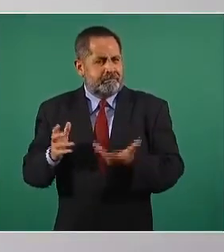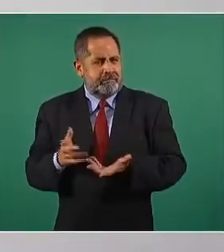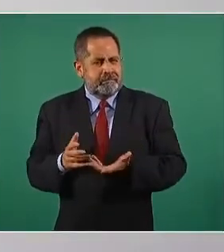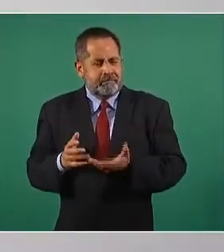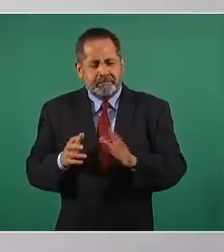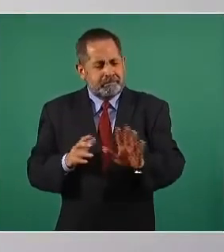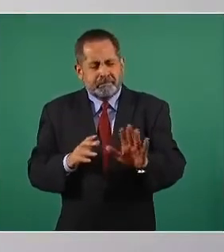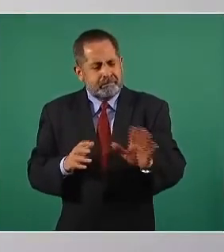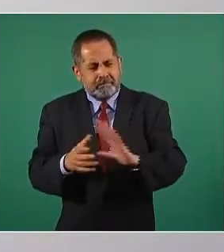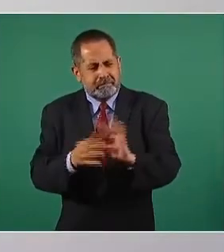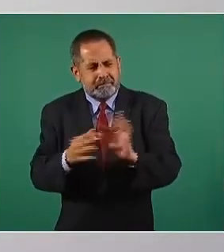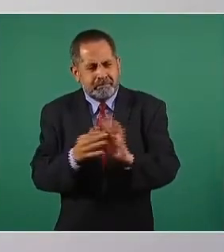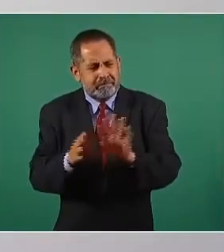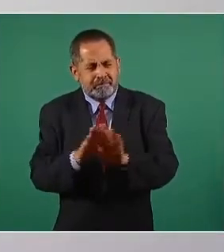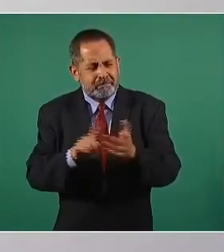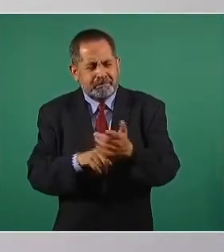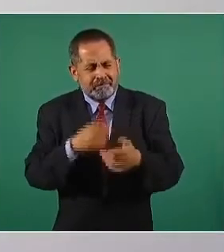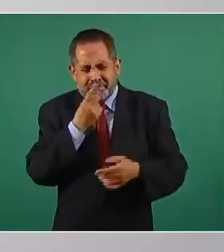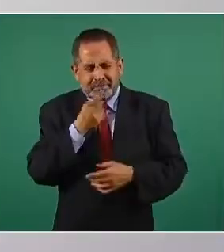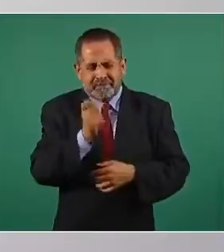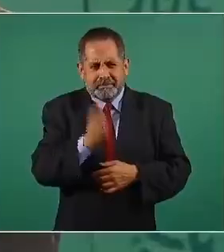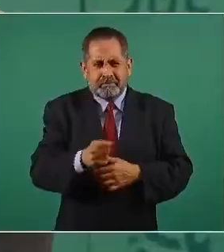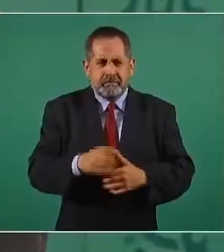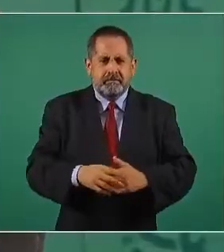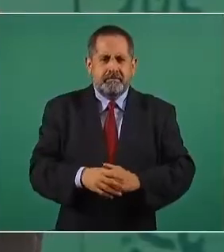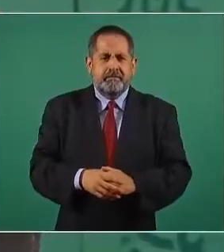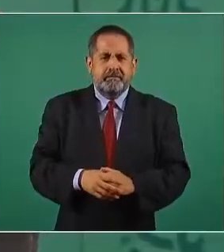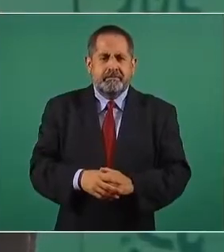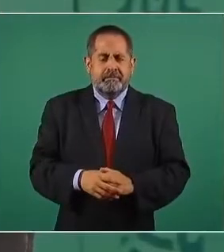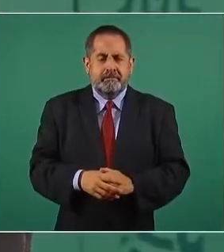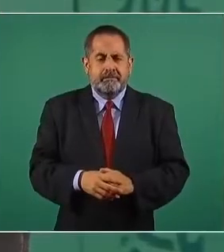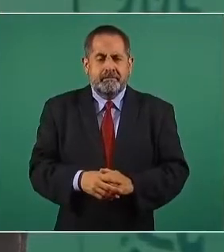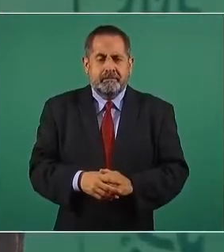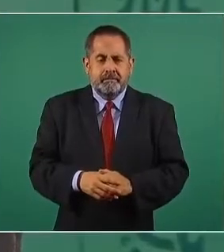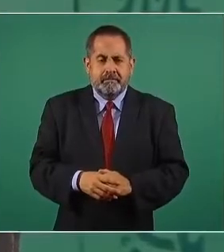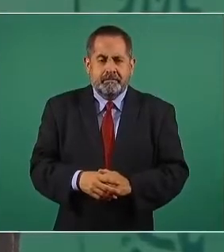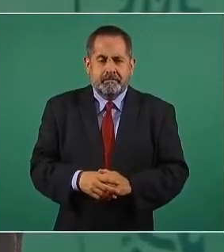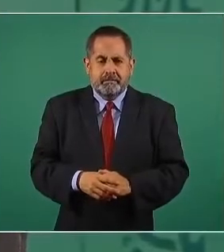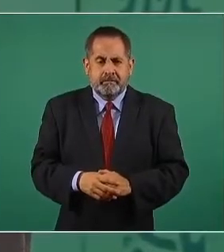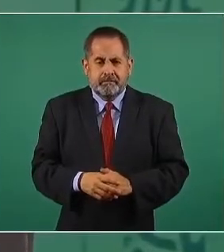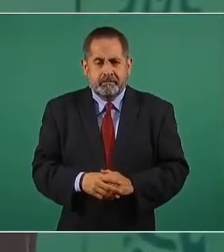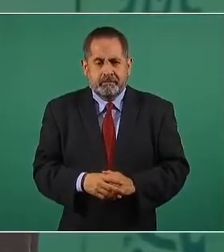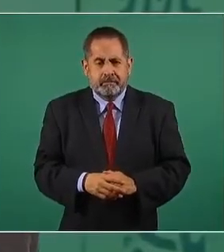Pero a ver, ¿cómo está esto?